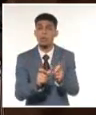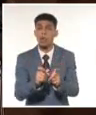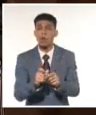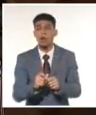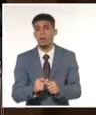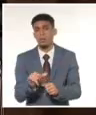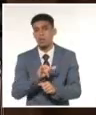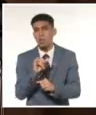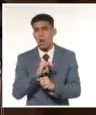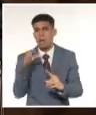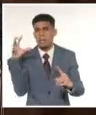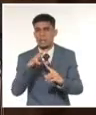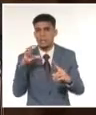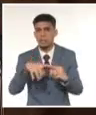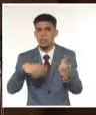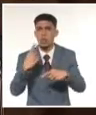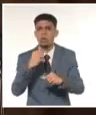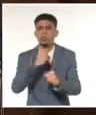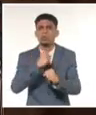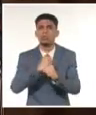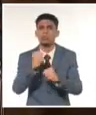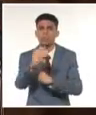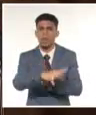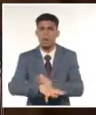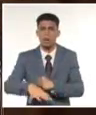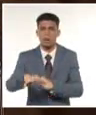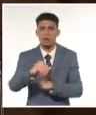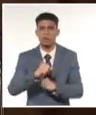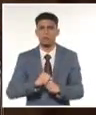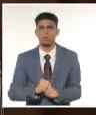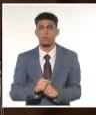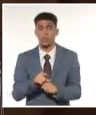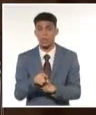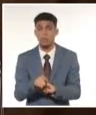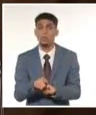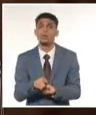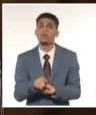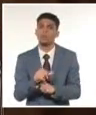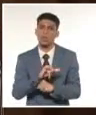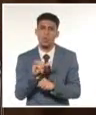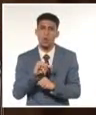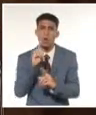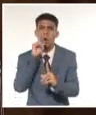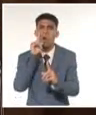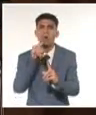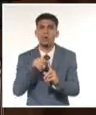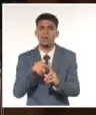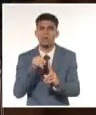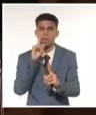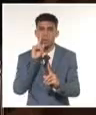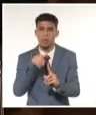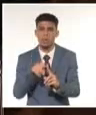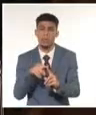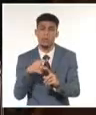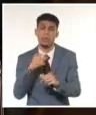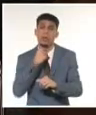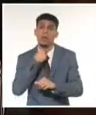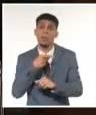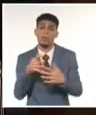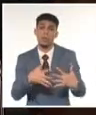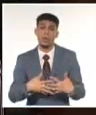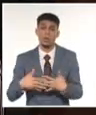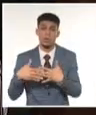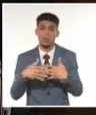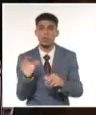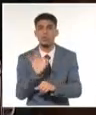trabajadores eléctricos porque es un discurso muy conveniente en el propósito que jamás lograrán de destruir a